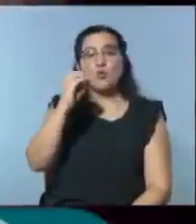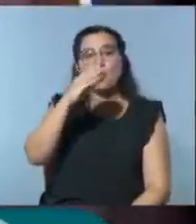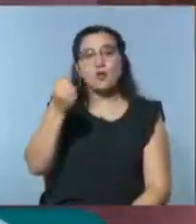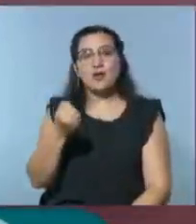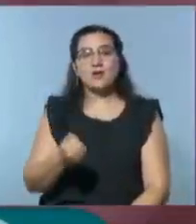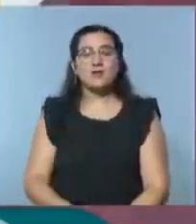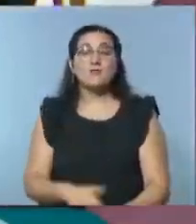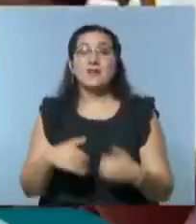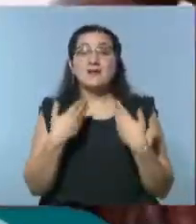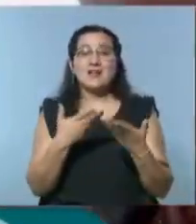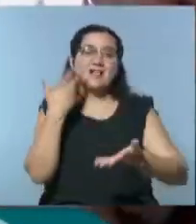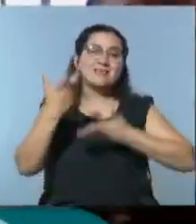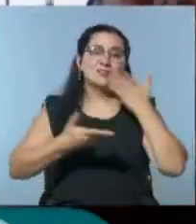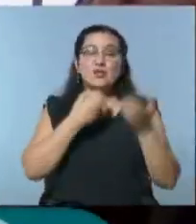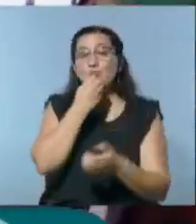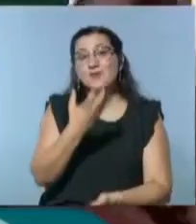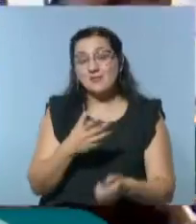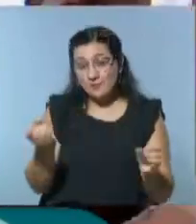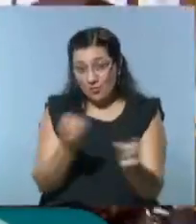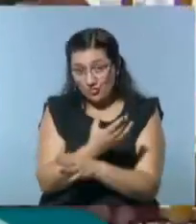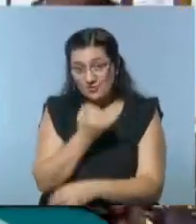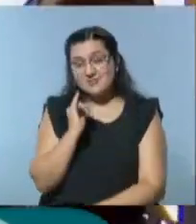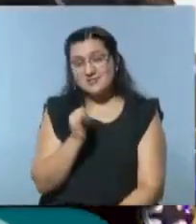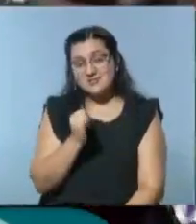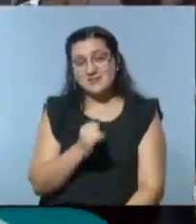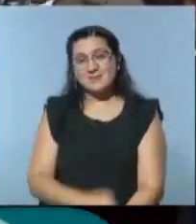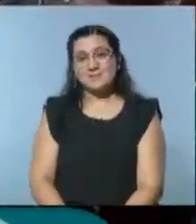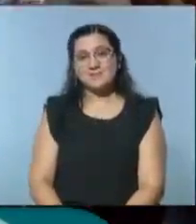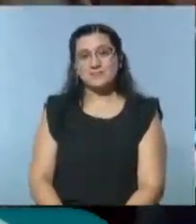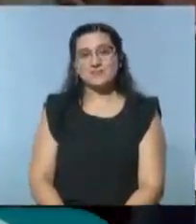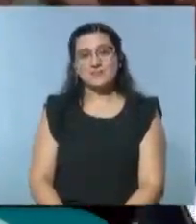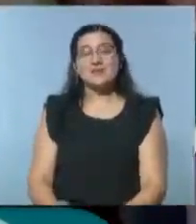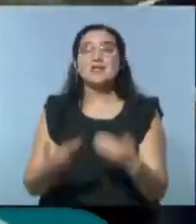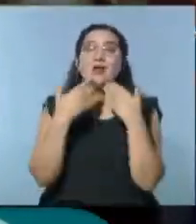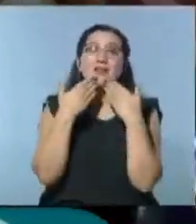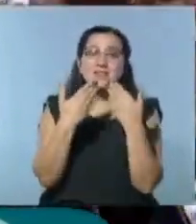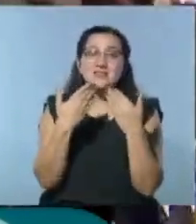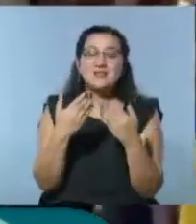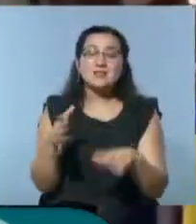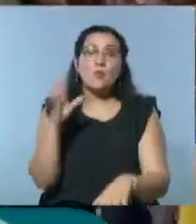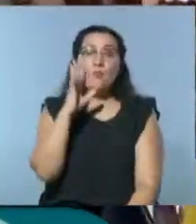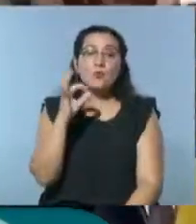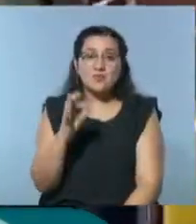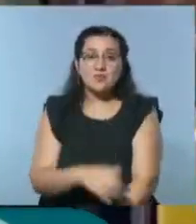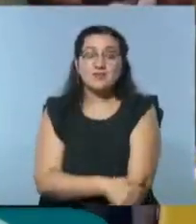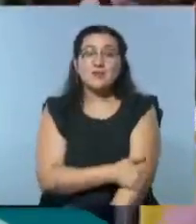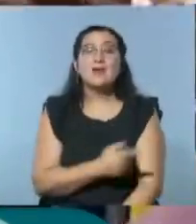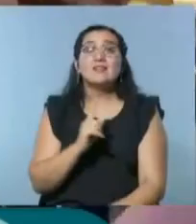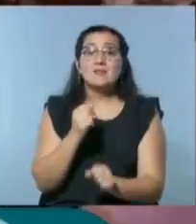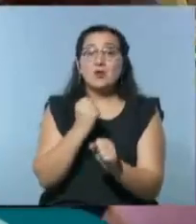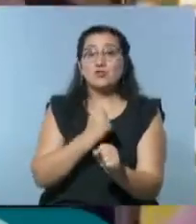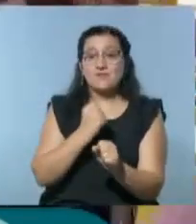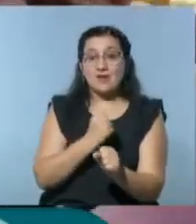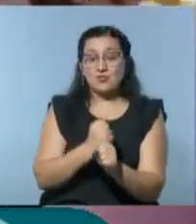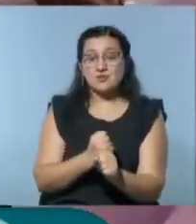Gianotti, que nos va a regalar unos temas. ¿Cómo andás, Chole? ¿Estamos prontos? Estamos prontos. Quiero agradecer este espacio, sobre todo a los